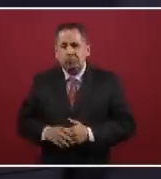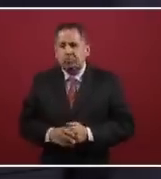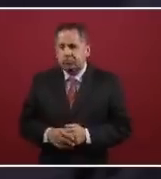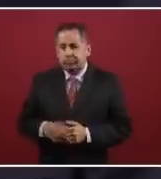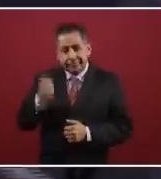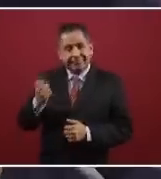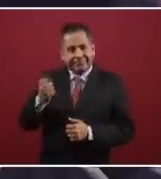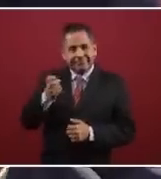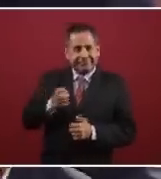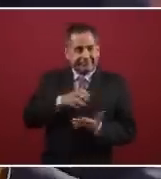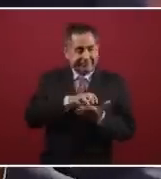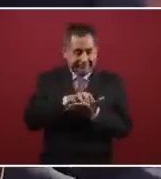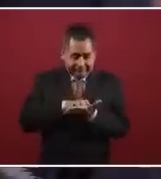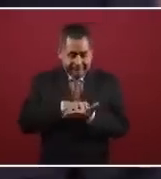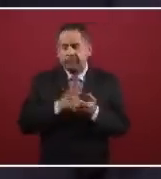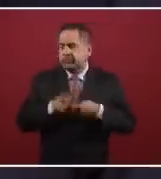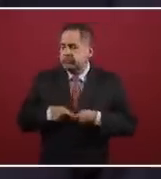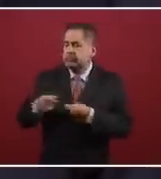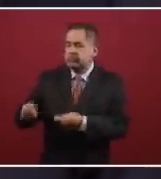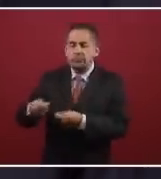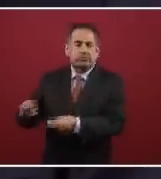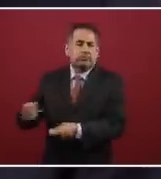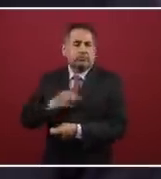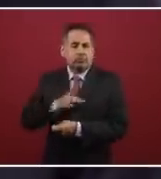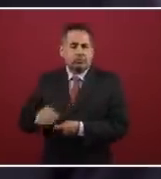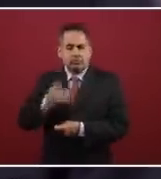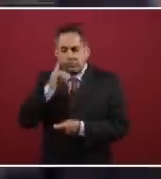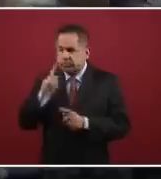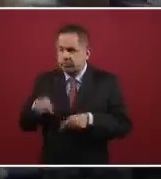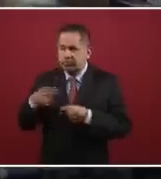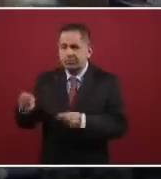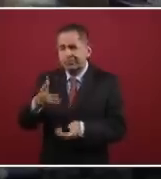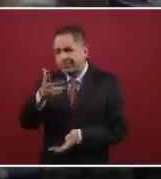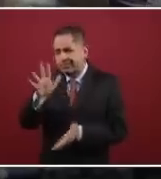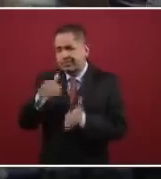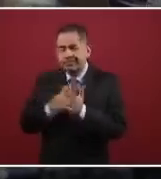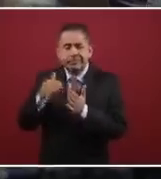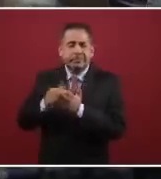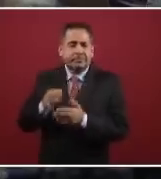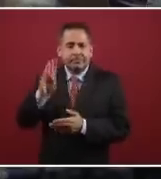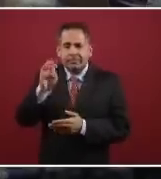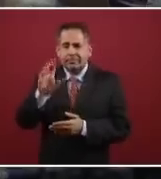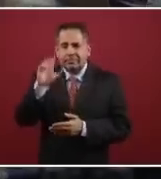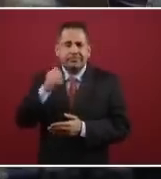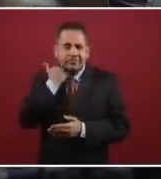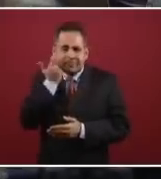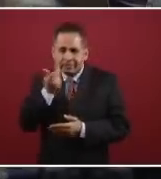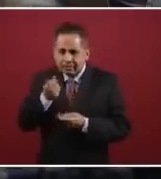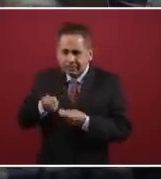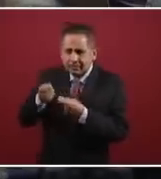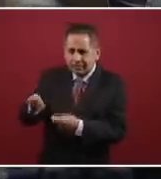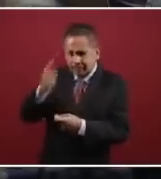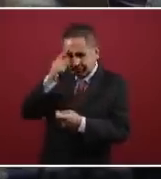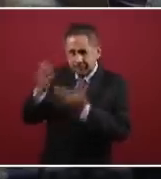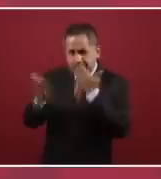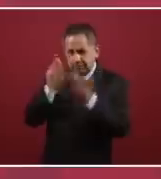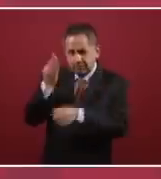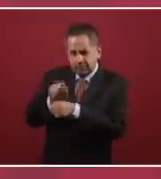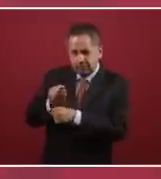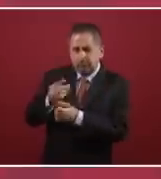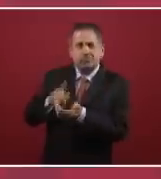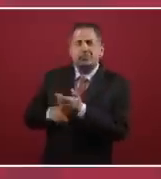Esa austeridad es lo que permite que se entreguen 10 millones de becas a estudiantes